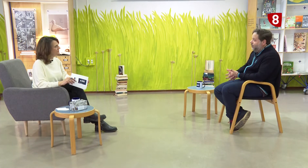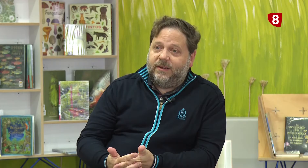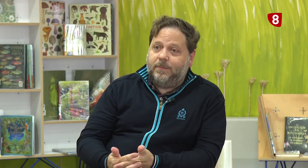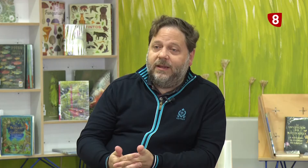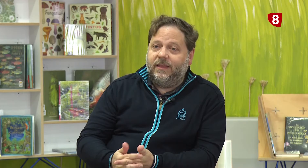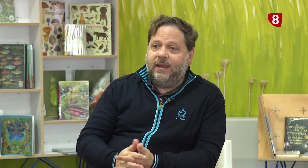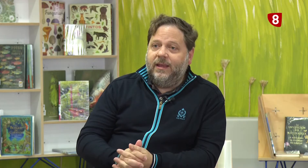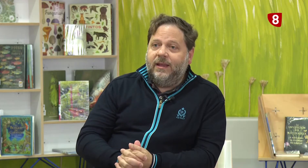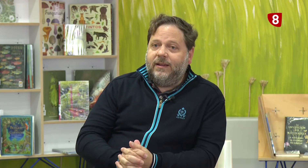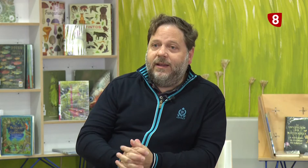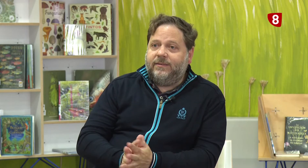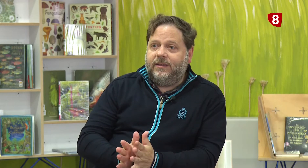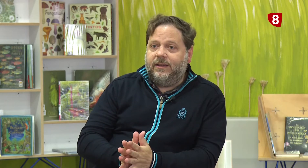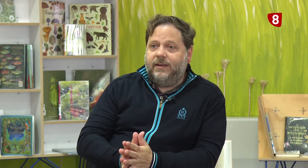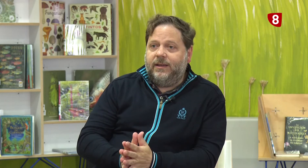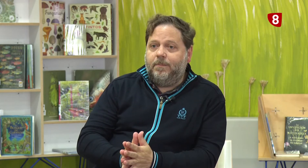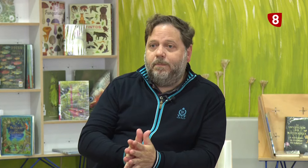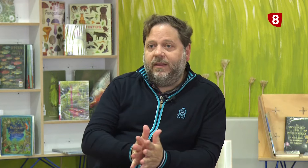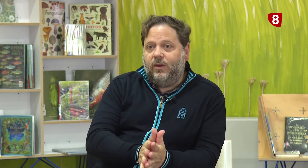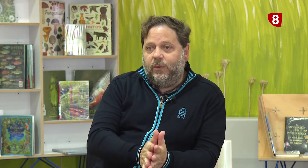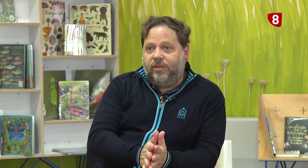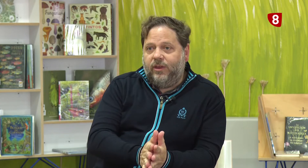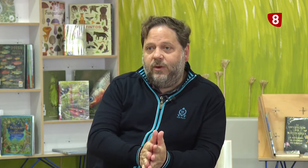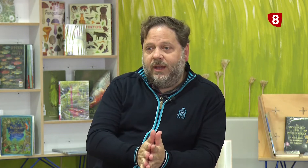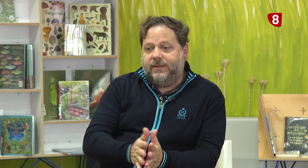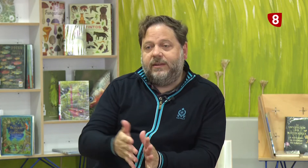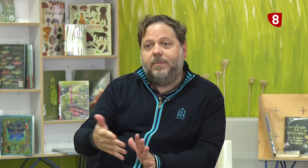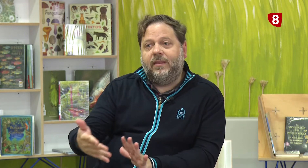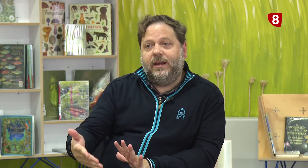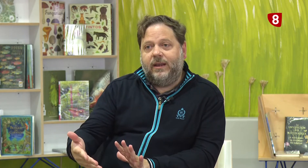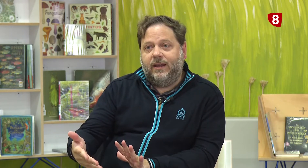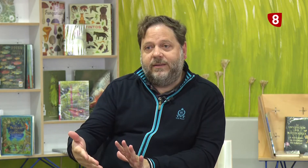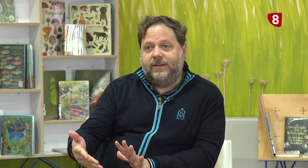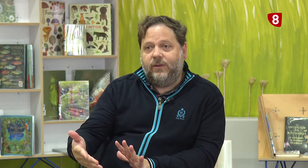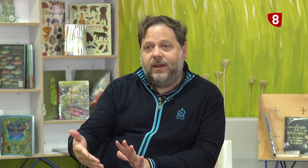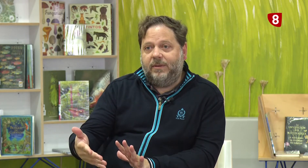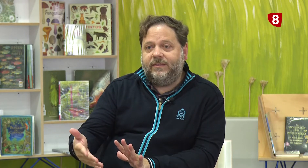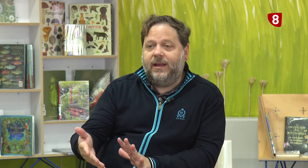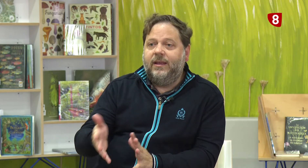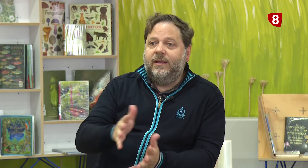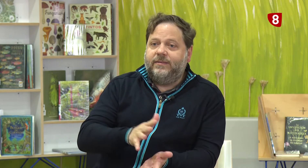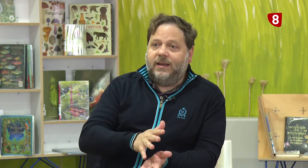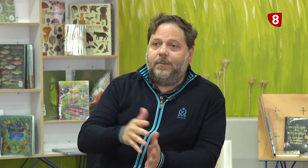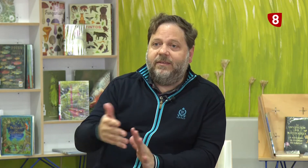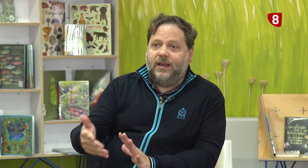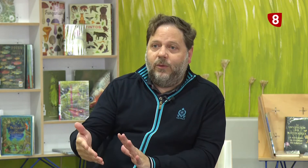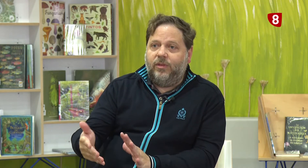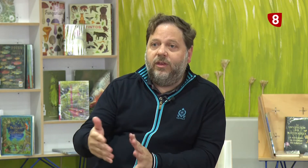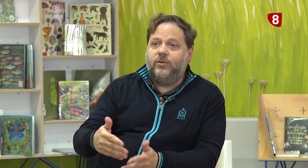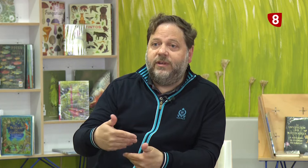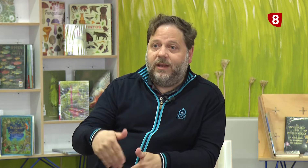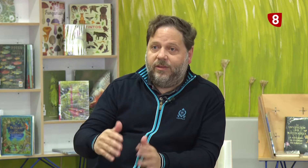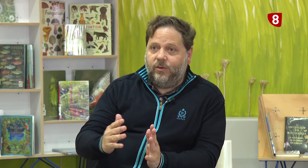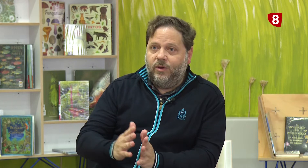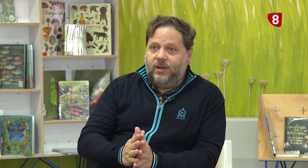distintas formas, depende de si han perdido la audición antes de perder el sentido de la vista, si es la vista y la